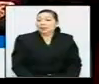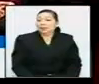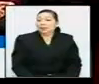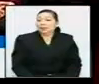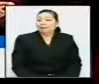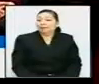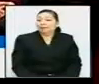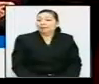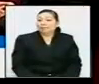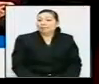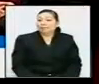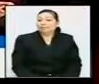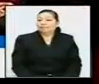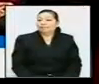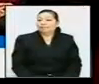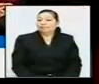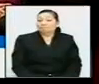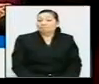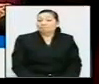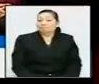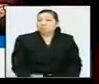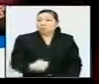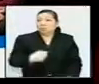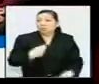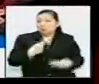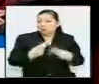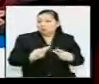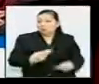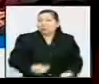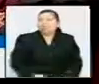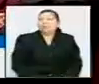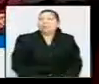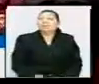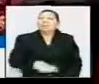controlador. En las visitas que me hacía la